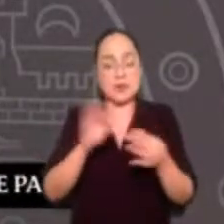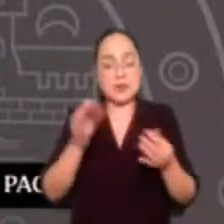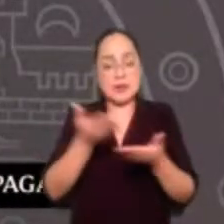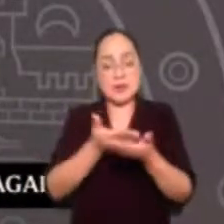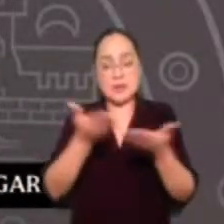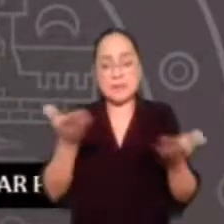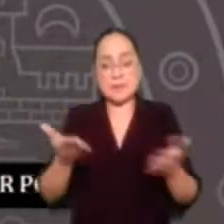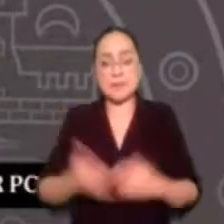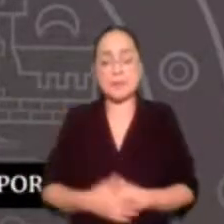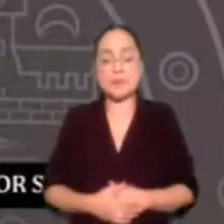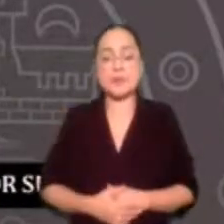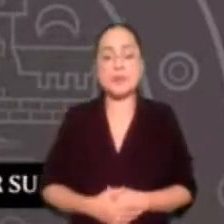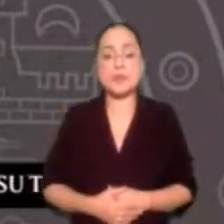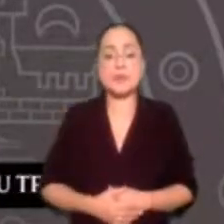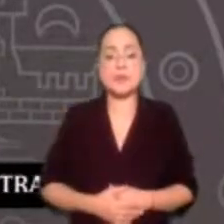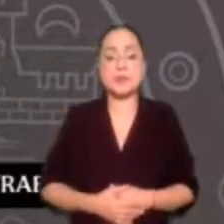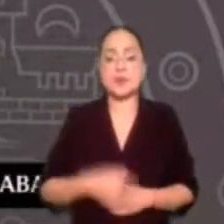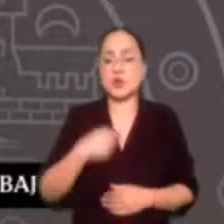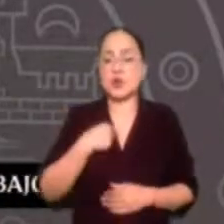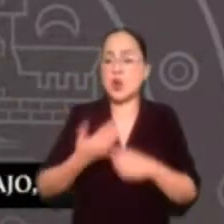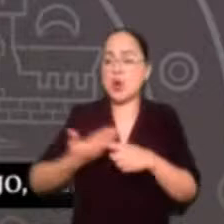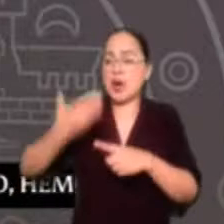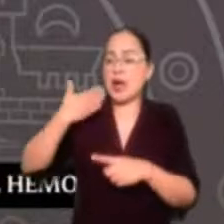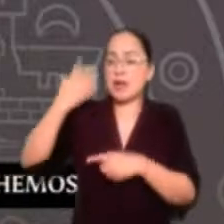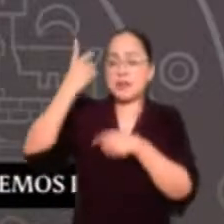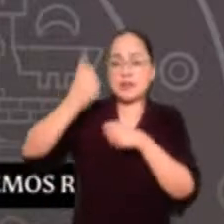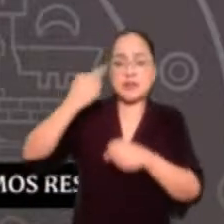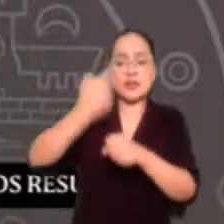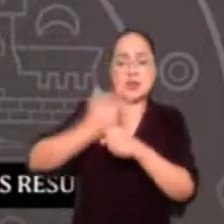hablo porque yo fui rector de la universidad